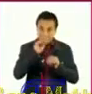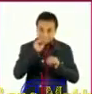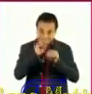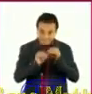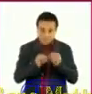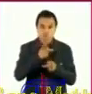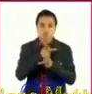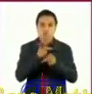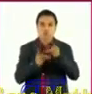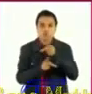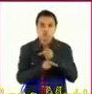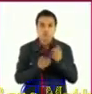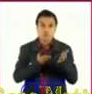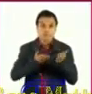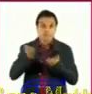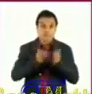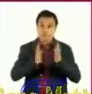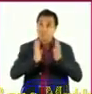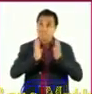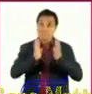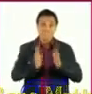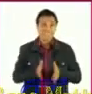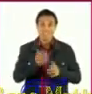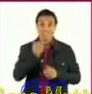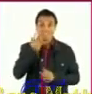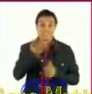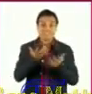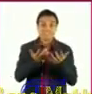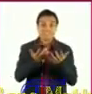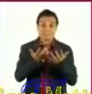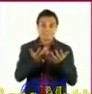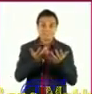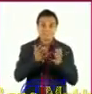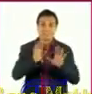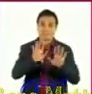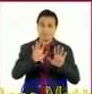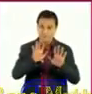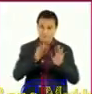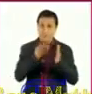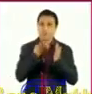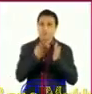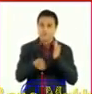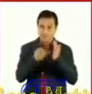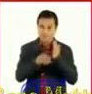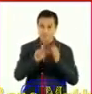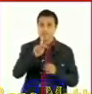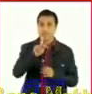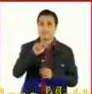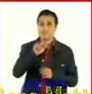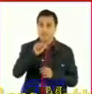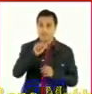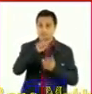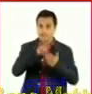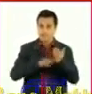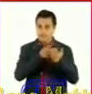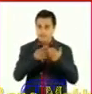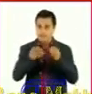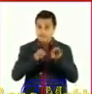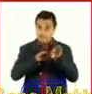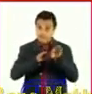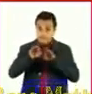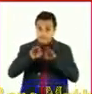servicio listo y funcionando. Sin embargo, es indispensable un plan de trabajo. Tienes mucha